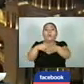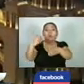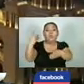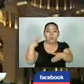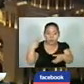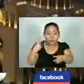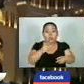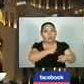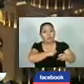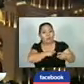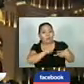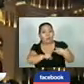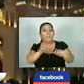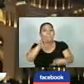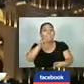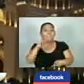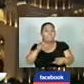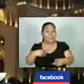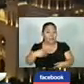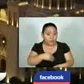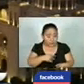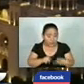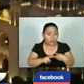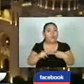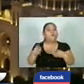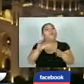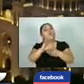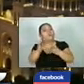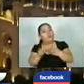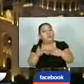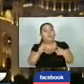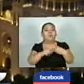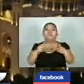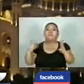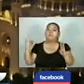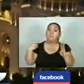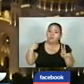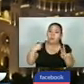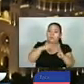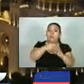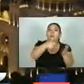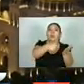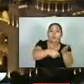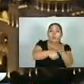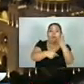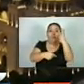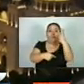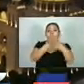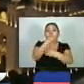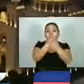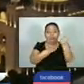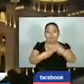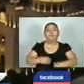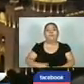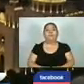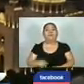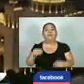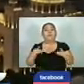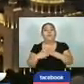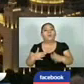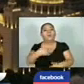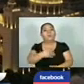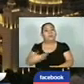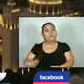designado por el MITUR, un director por el Ministerio de Cultura y un director por la Alcaldía de San Salvador. Además de un presidente